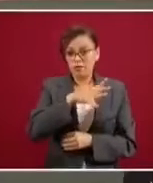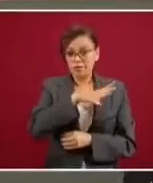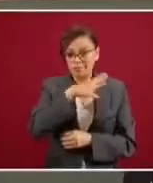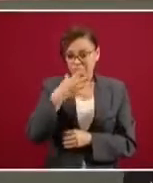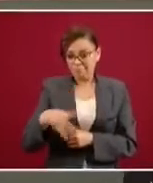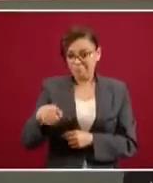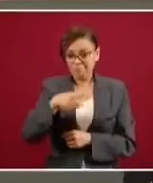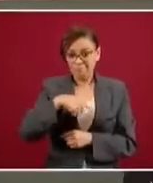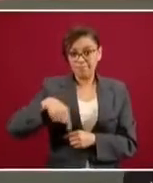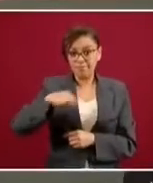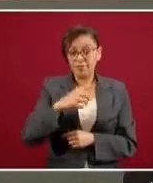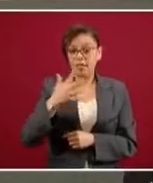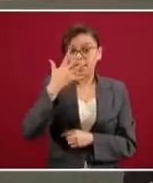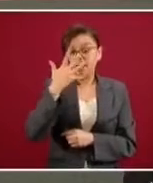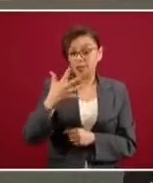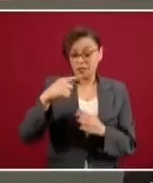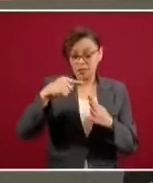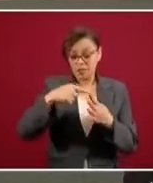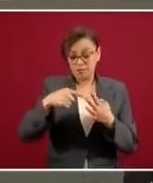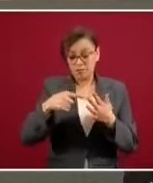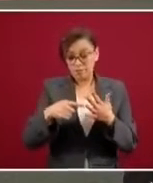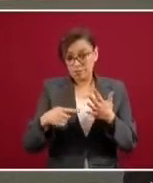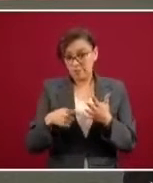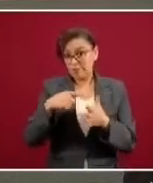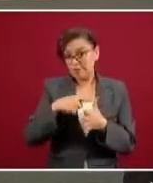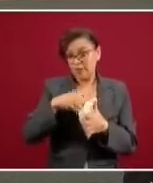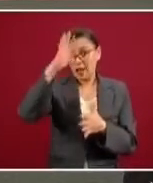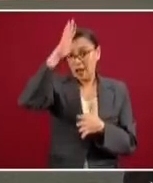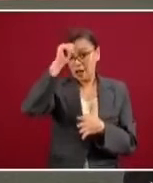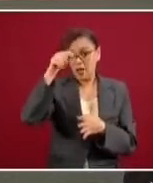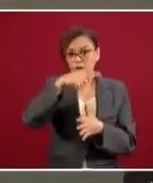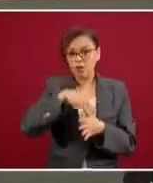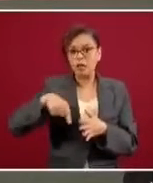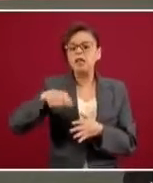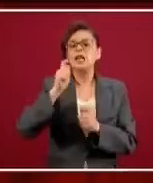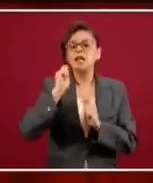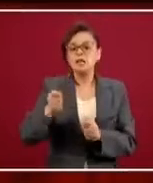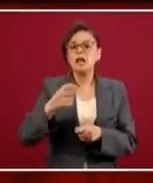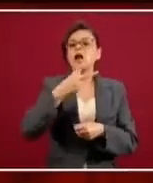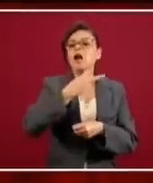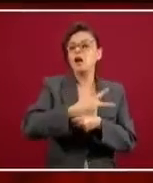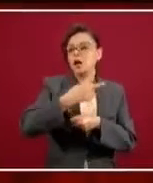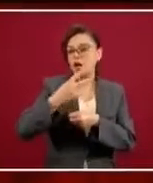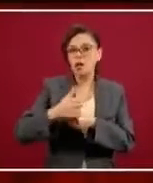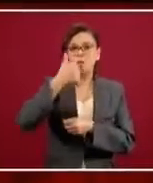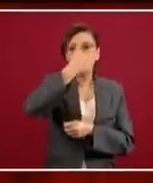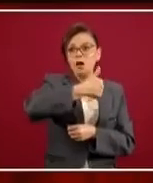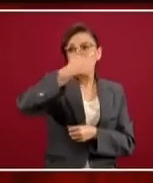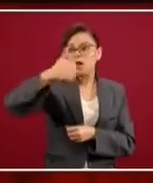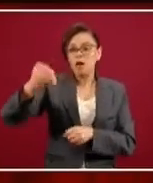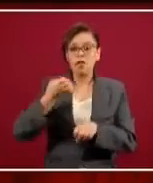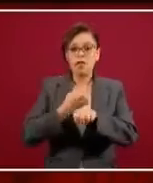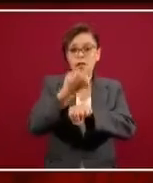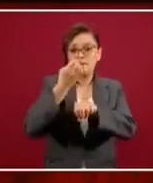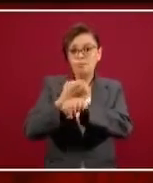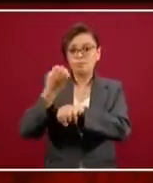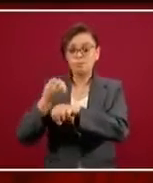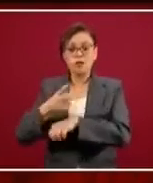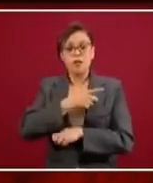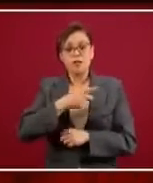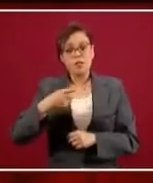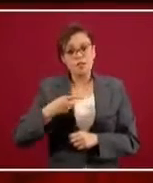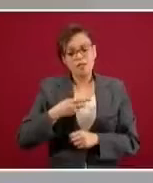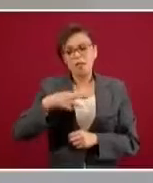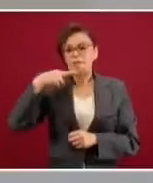5 acuerdos de esa sesión fue un exhorto para que todas las autoridades estatales procedieran de manera inmediata a